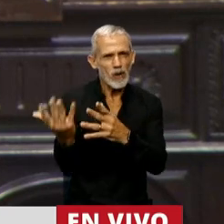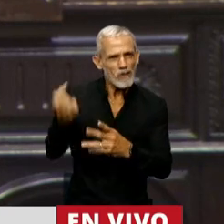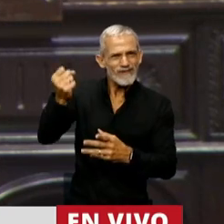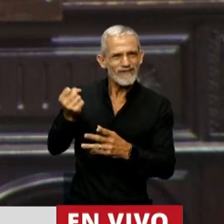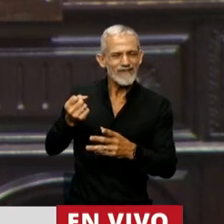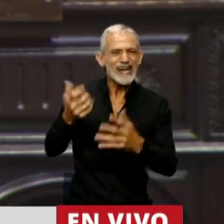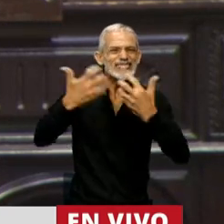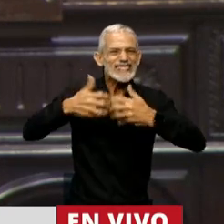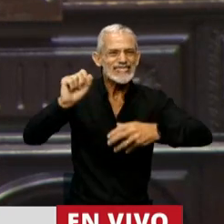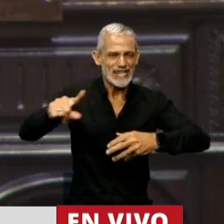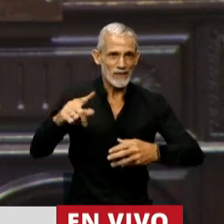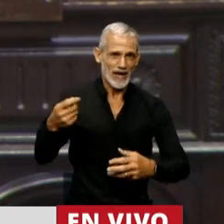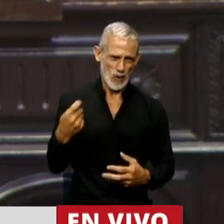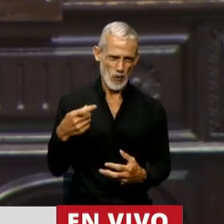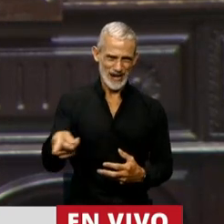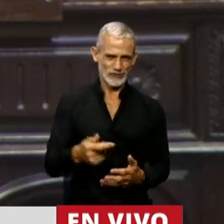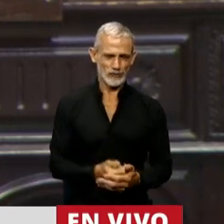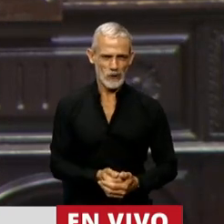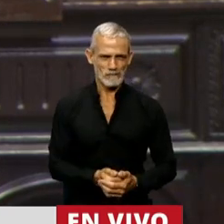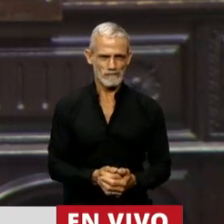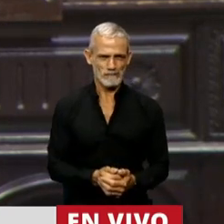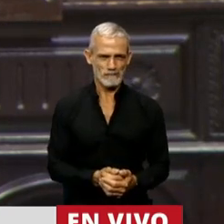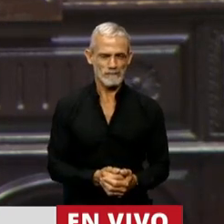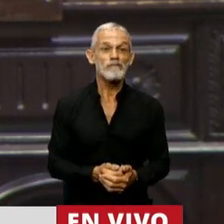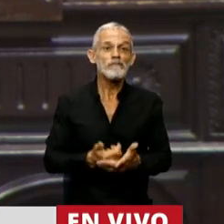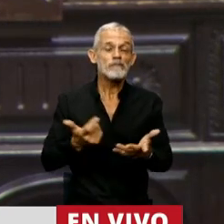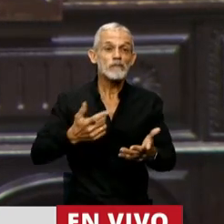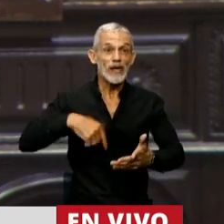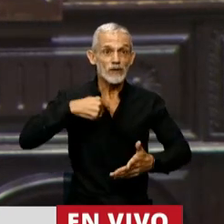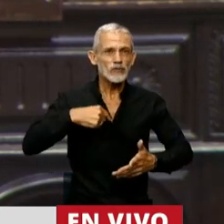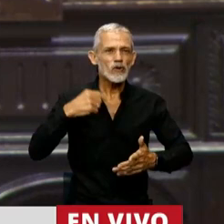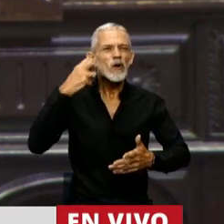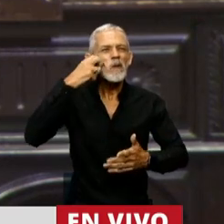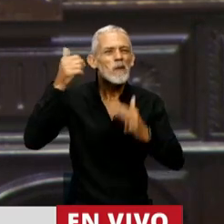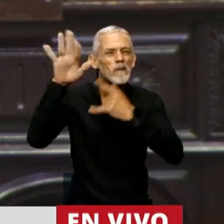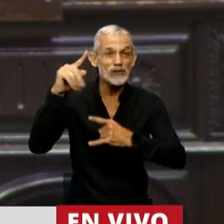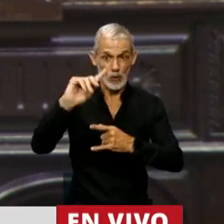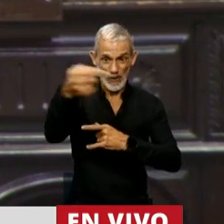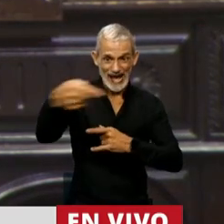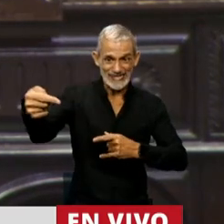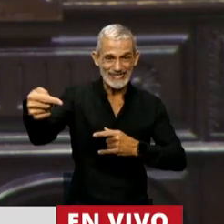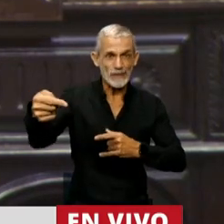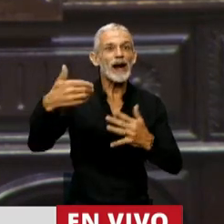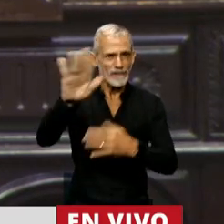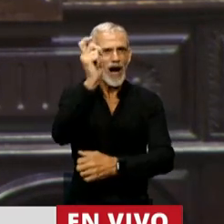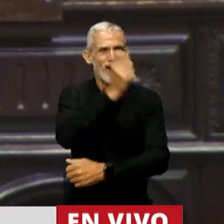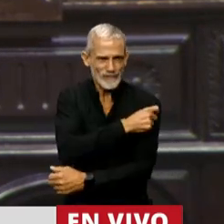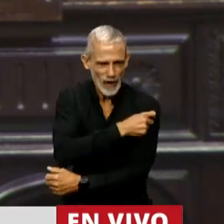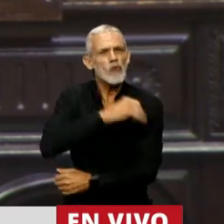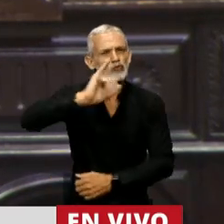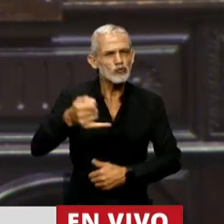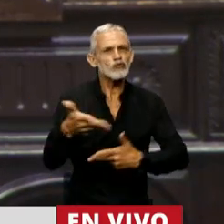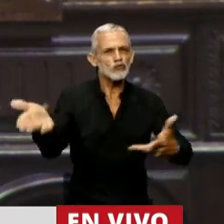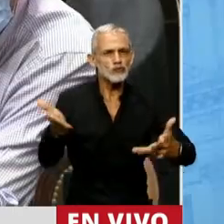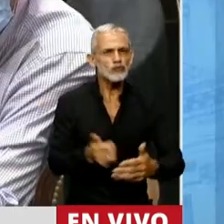reconstrucción de su sistema, señor presidente. Y nuestros abuelos en una semana se van a estar vacunando